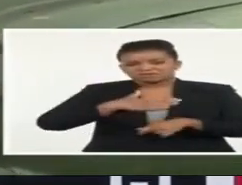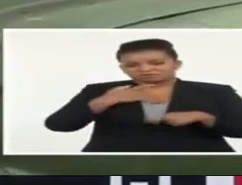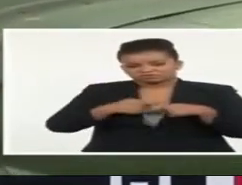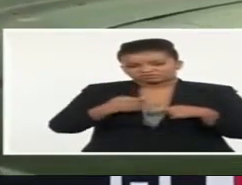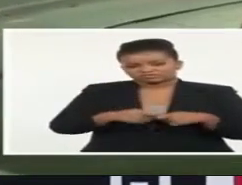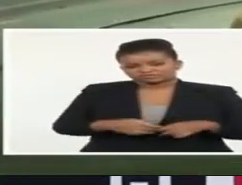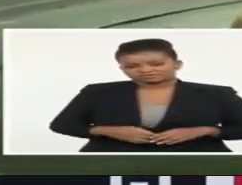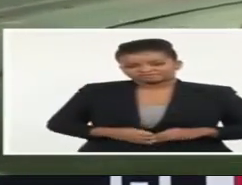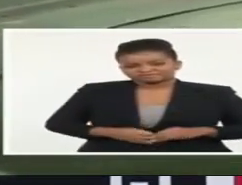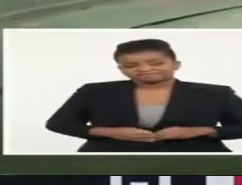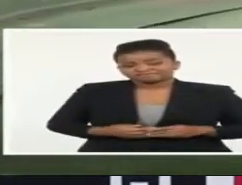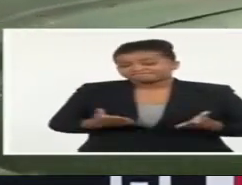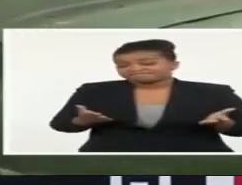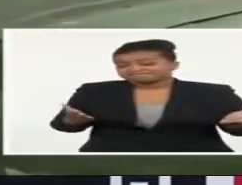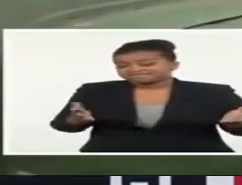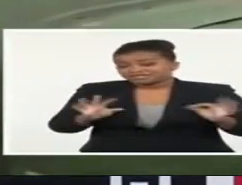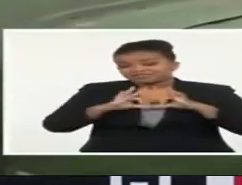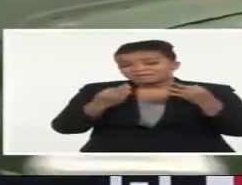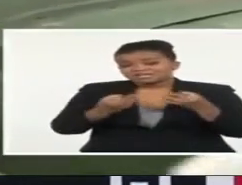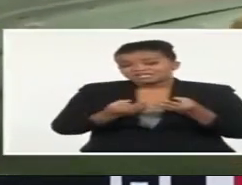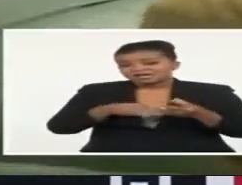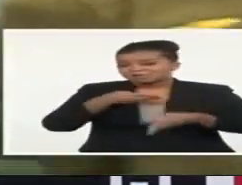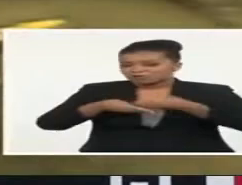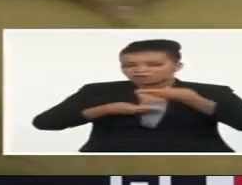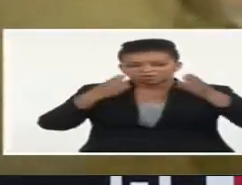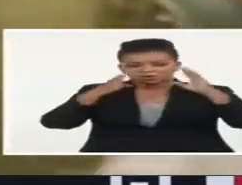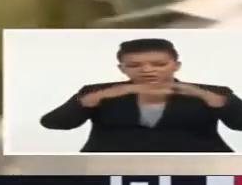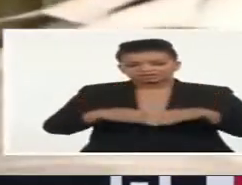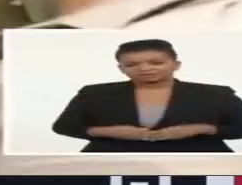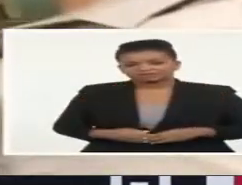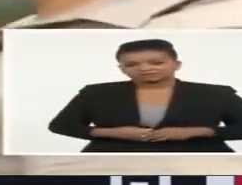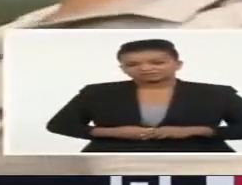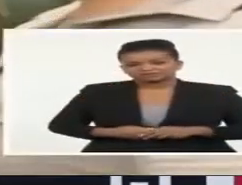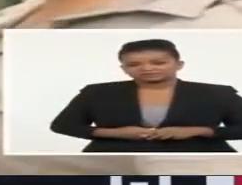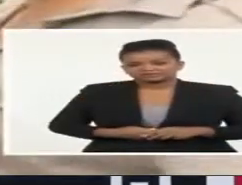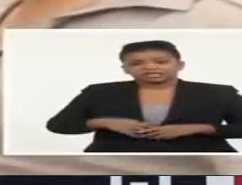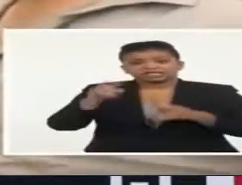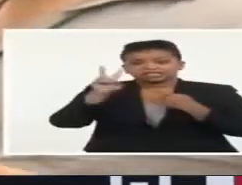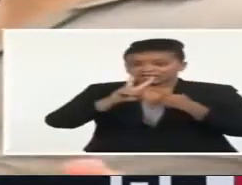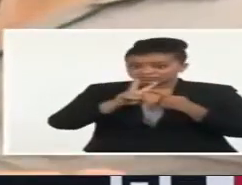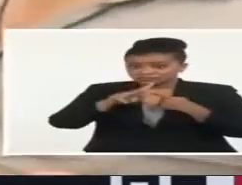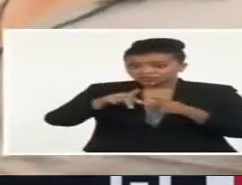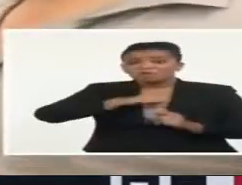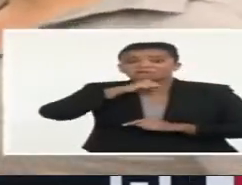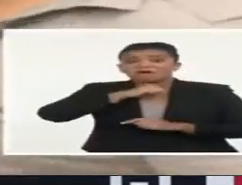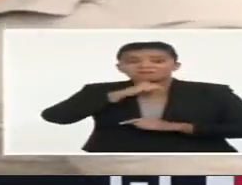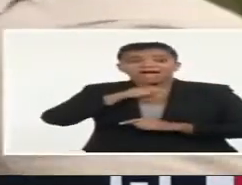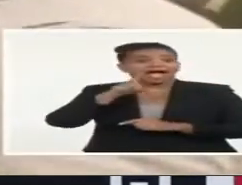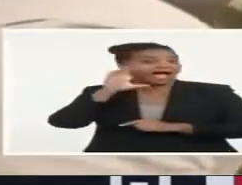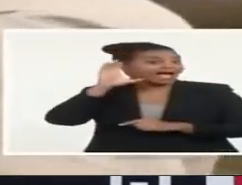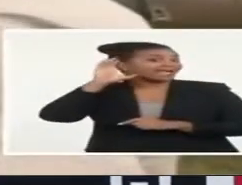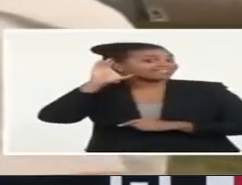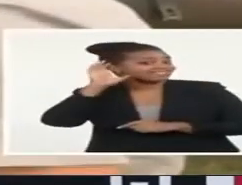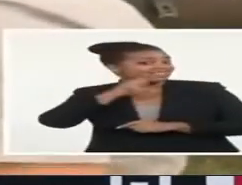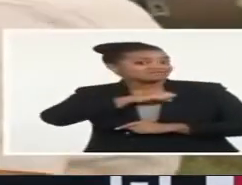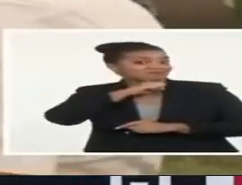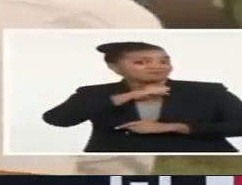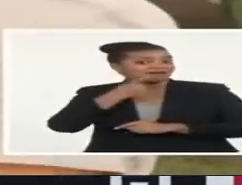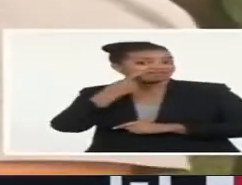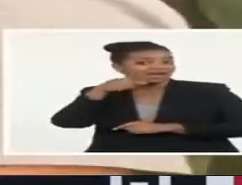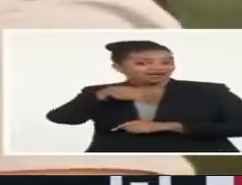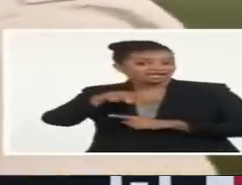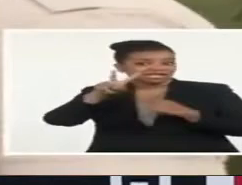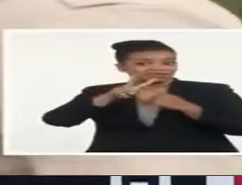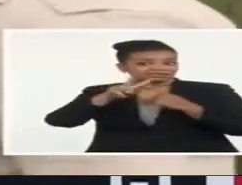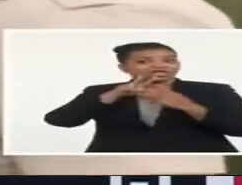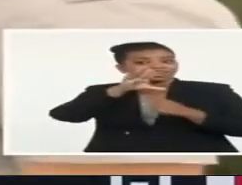tener un supertanquero y no cumple las normas de seguridad establecidas, usted no puede tener